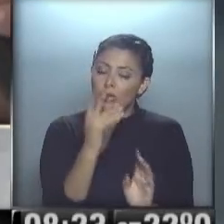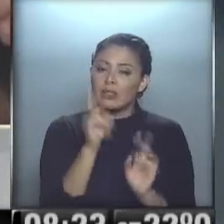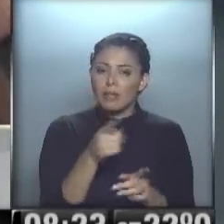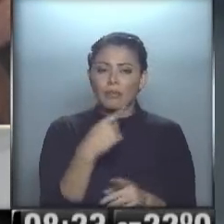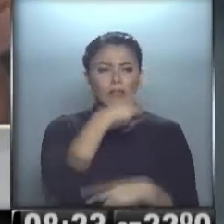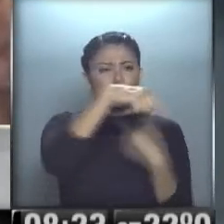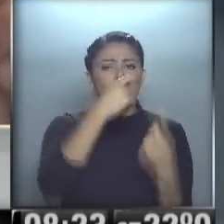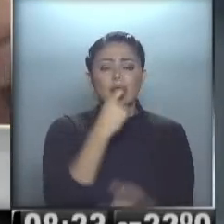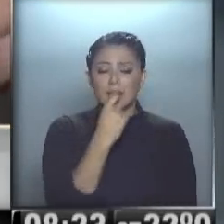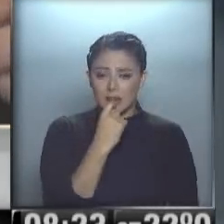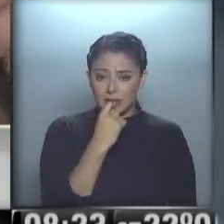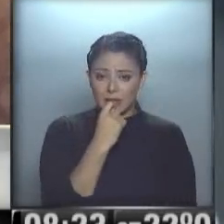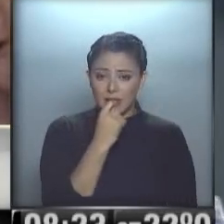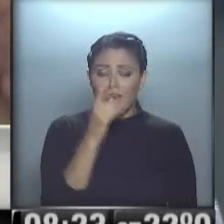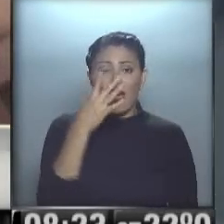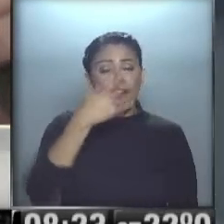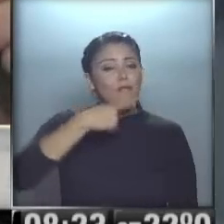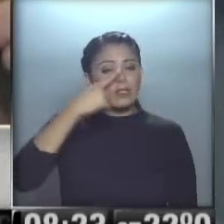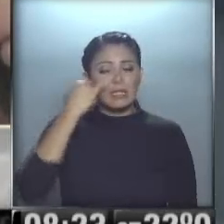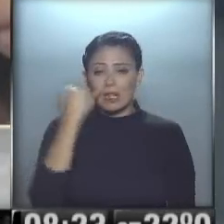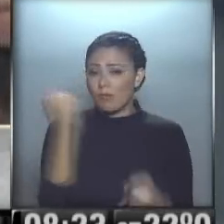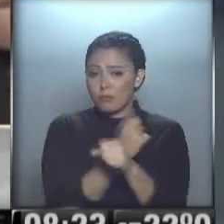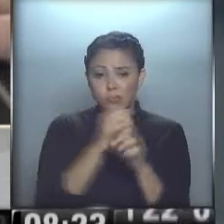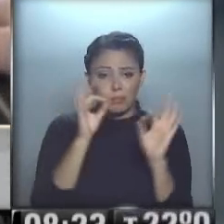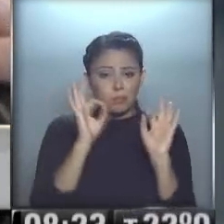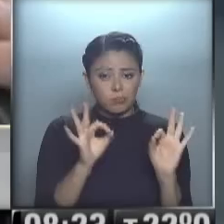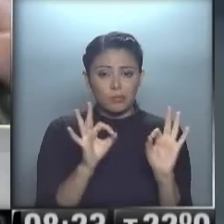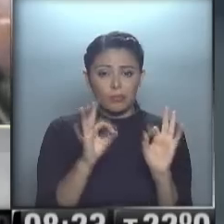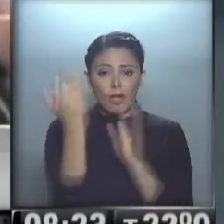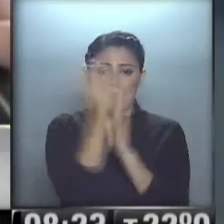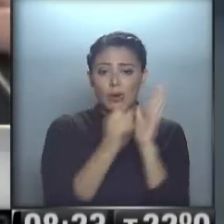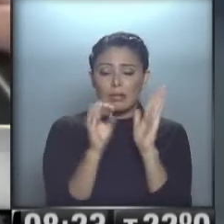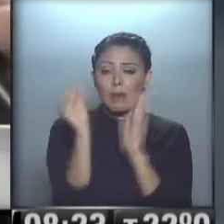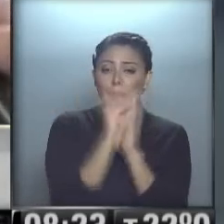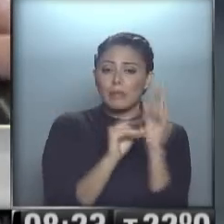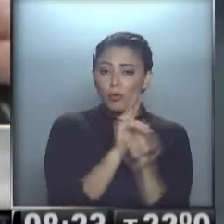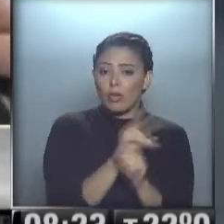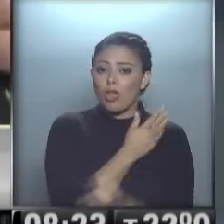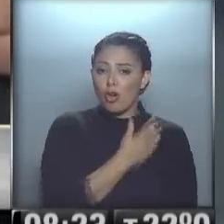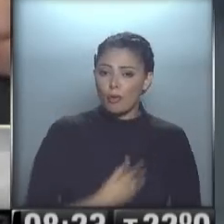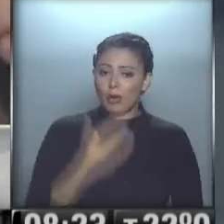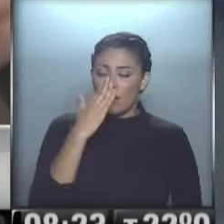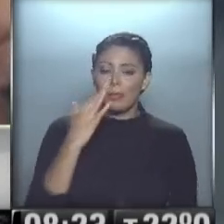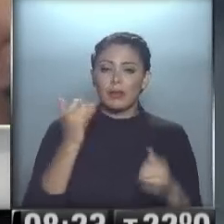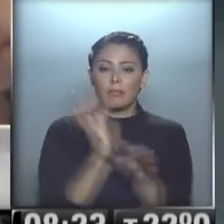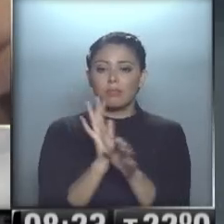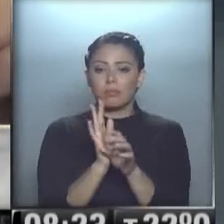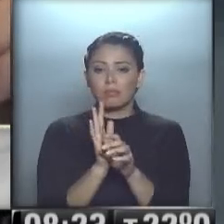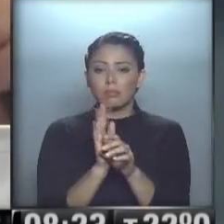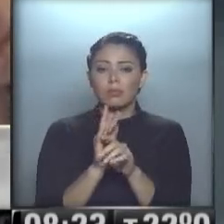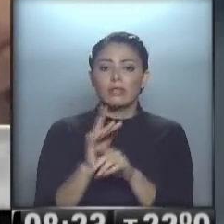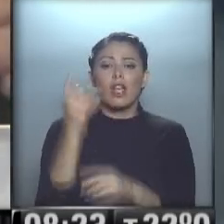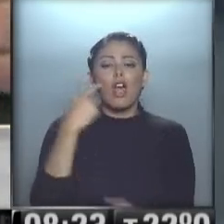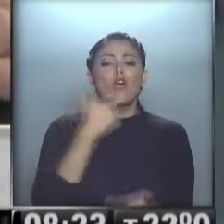tras una vez implementado definitivamente y en marcha el programa de precios cuidados el gobierno se va a sentar a analizar quitas en los